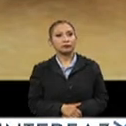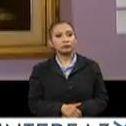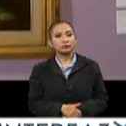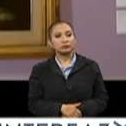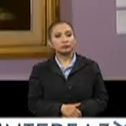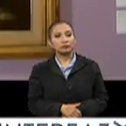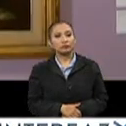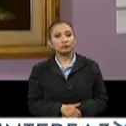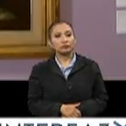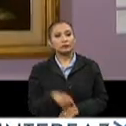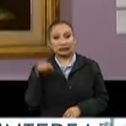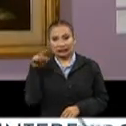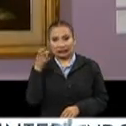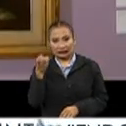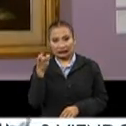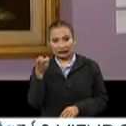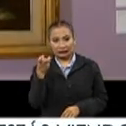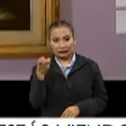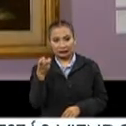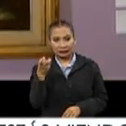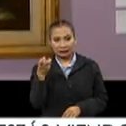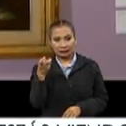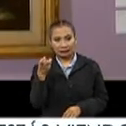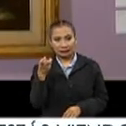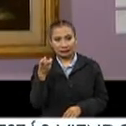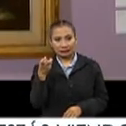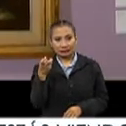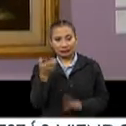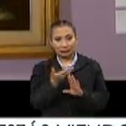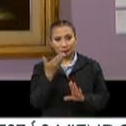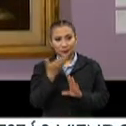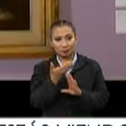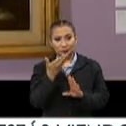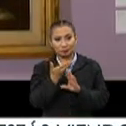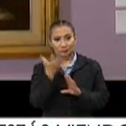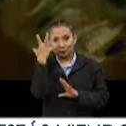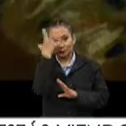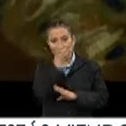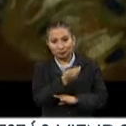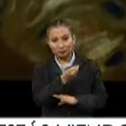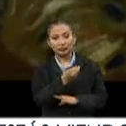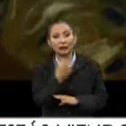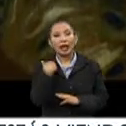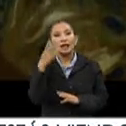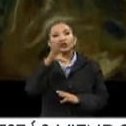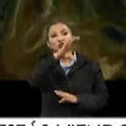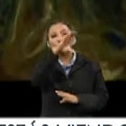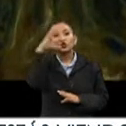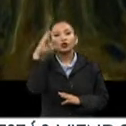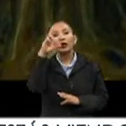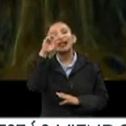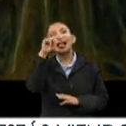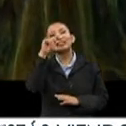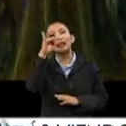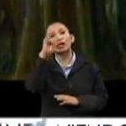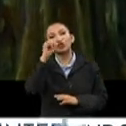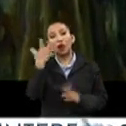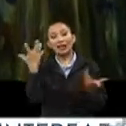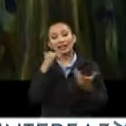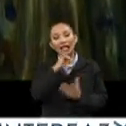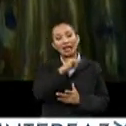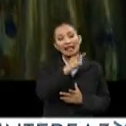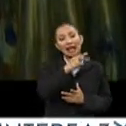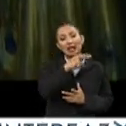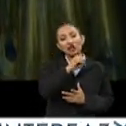ya viene, este es muy lindo. Es un retrato que le practica